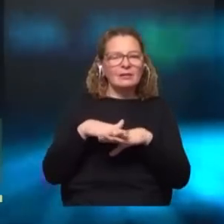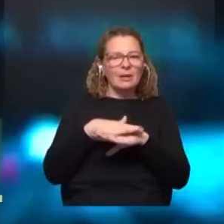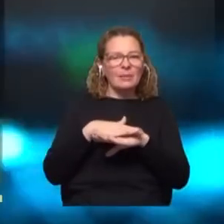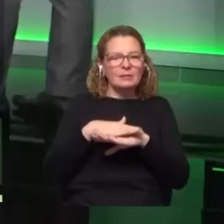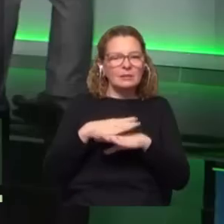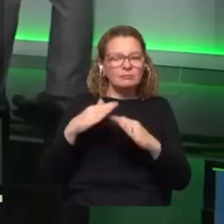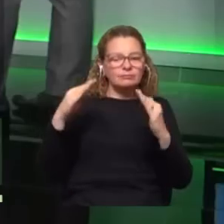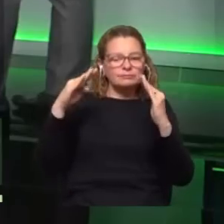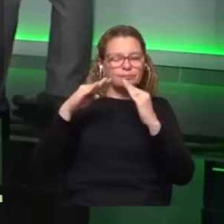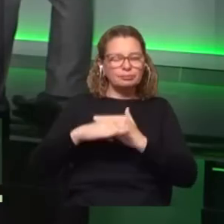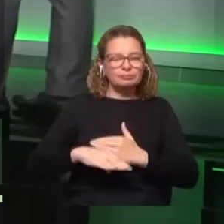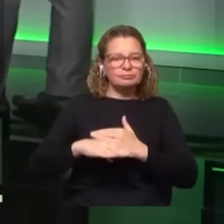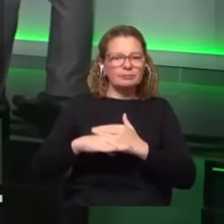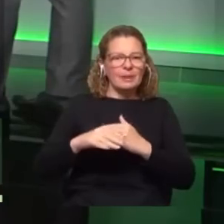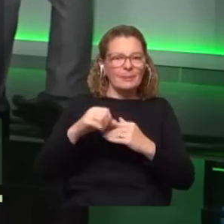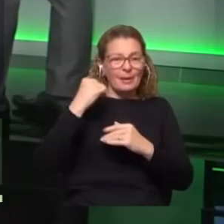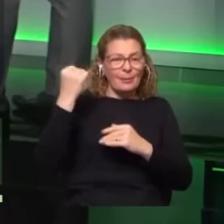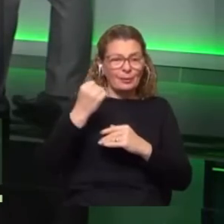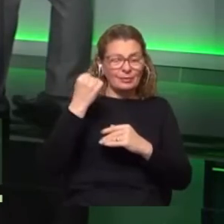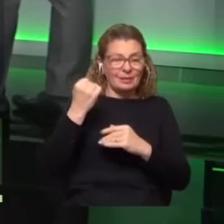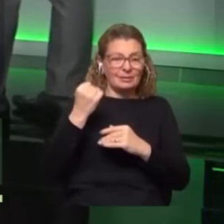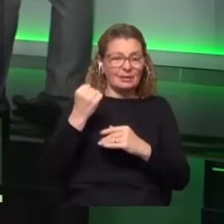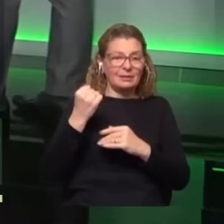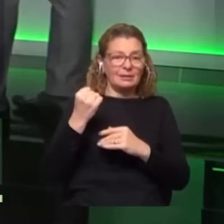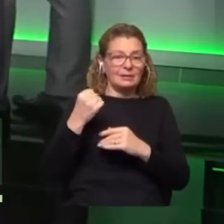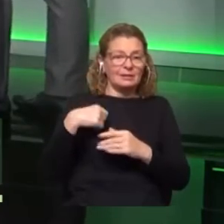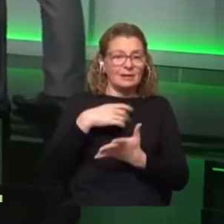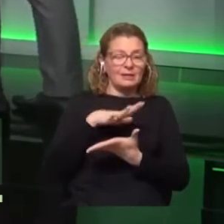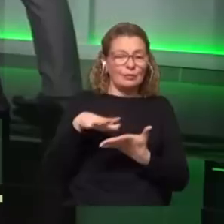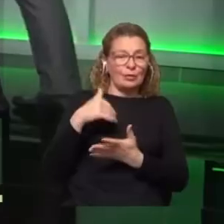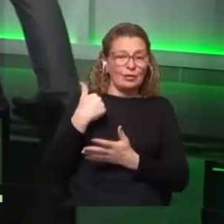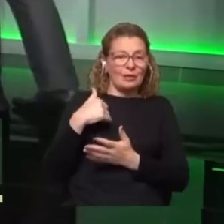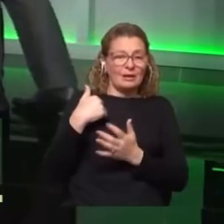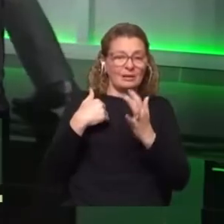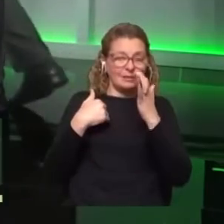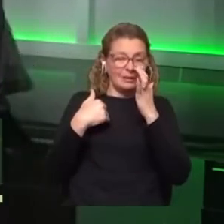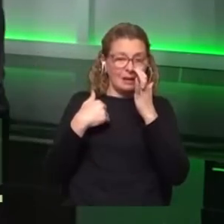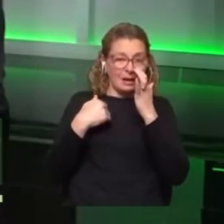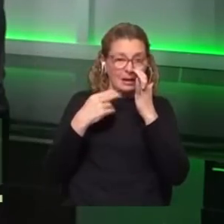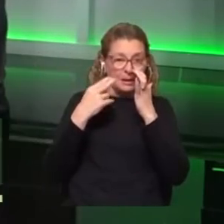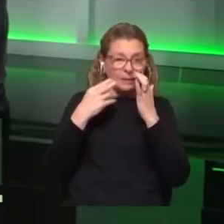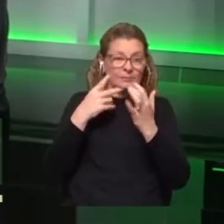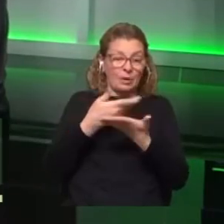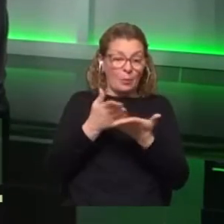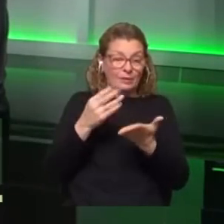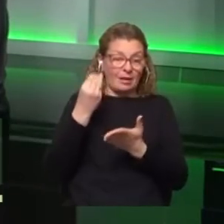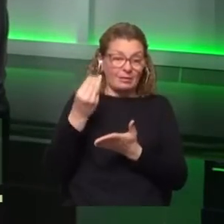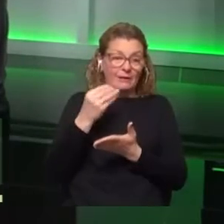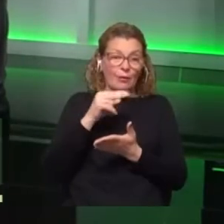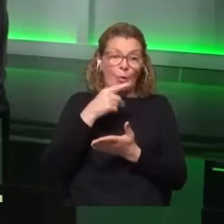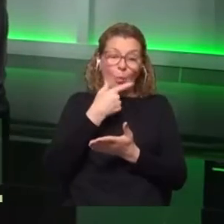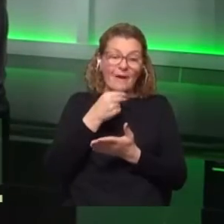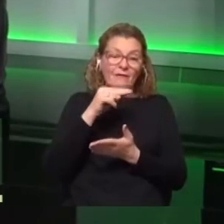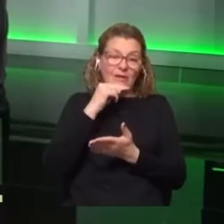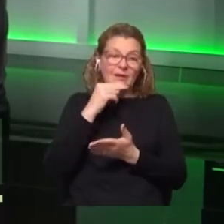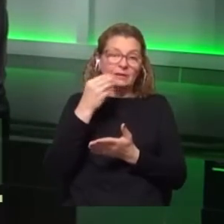caída más importante que se registra en el litoral naturalmente ante la situación de Argentina el fin de semana largo fue una muestra de nuevo de lo que tiene